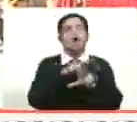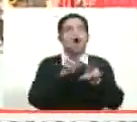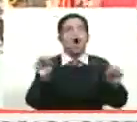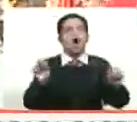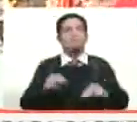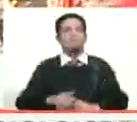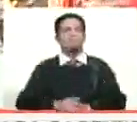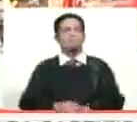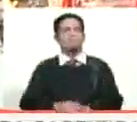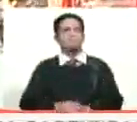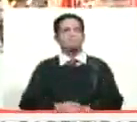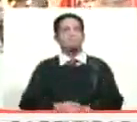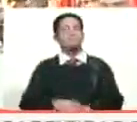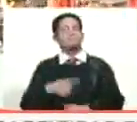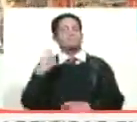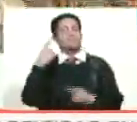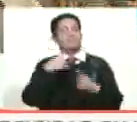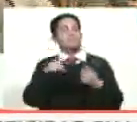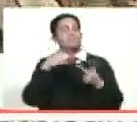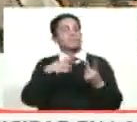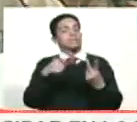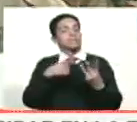Muchas experiencias, lecciones